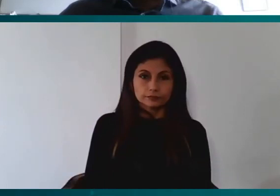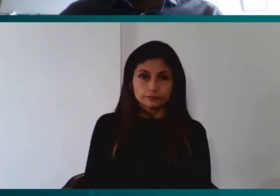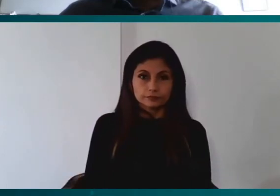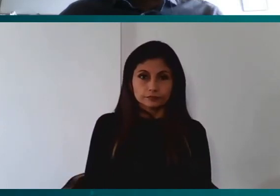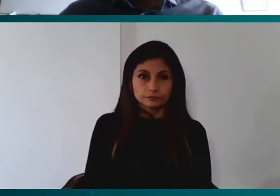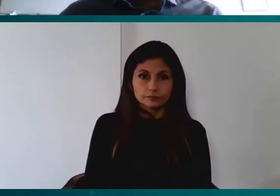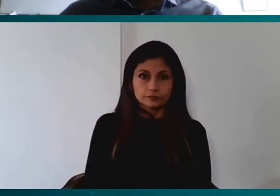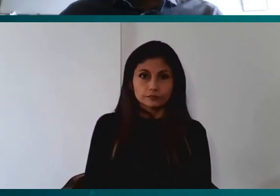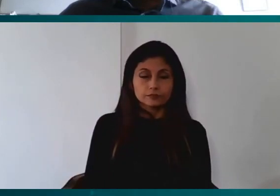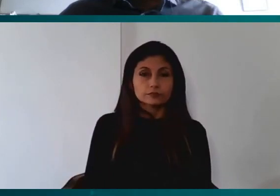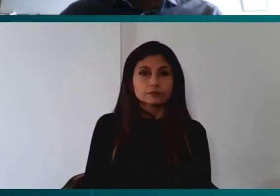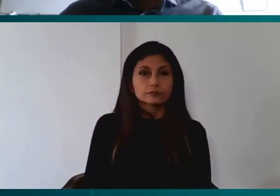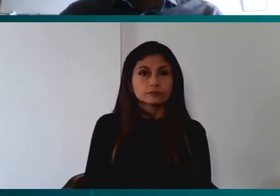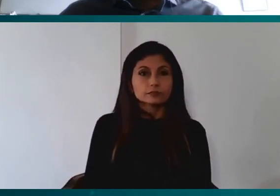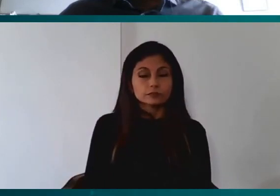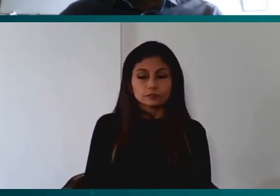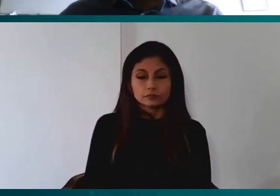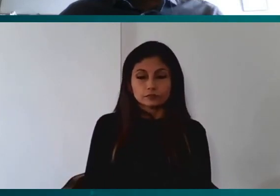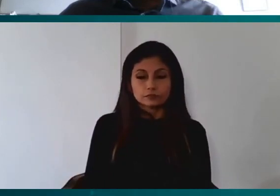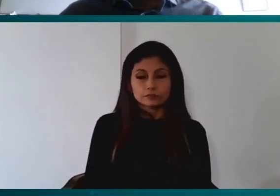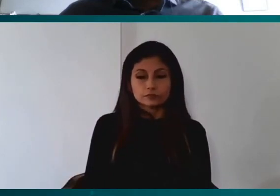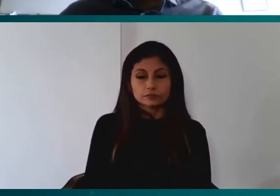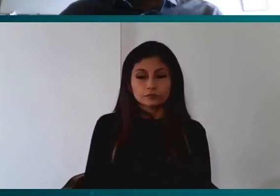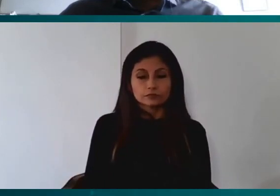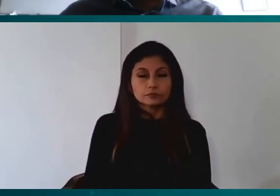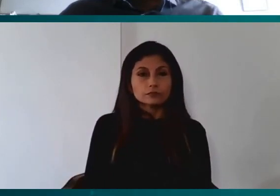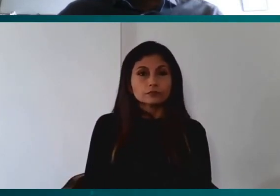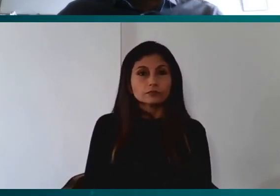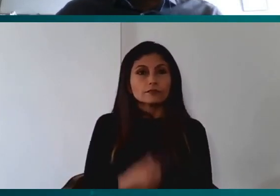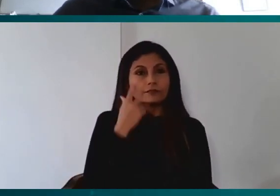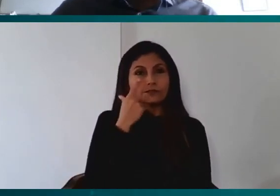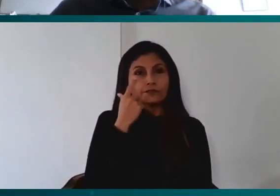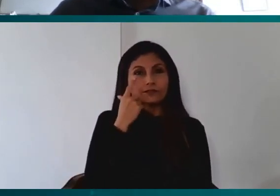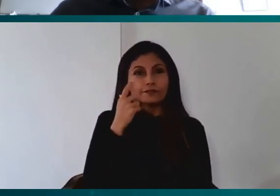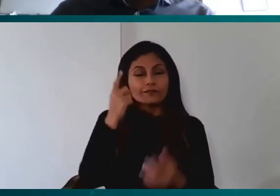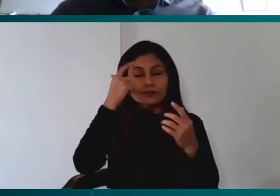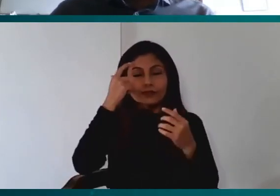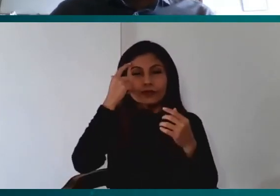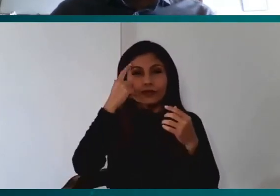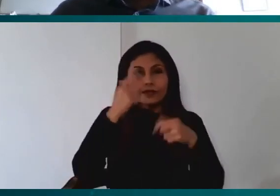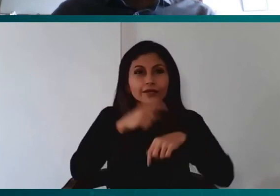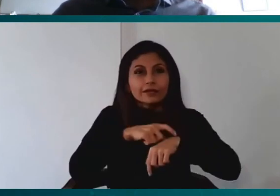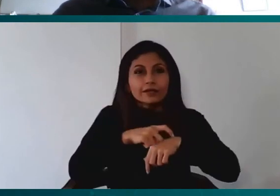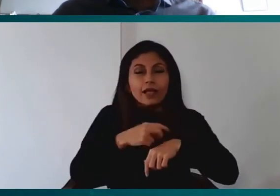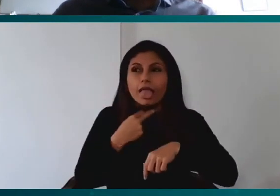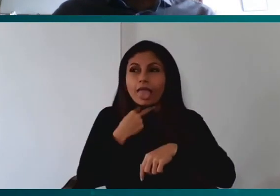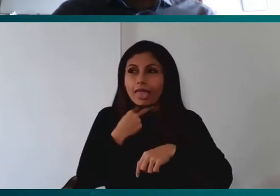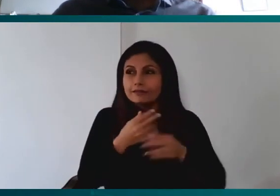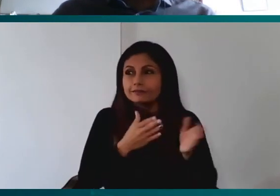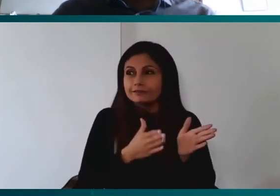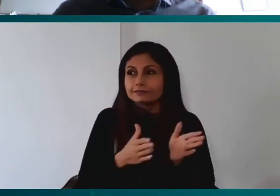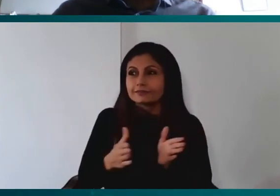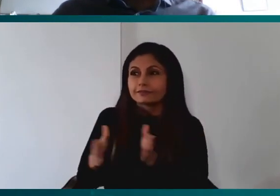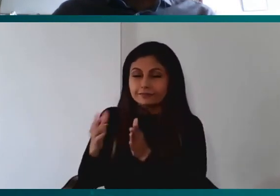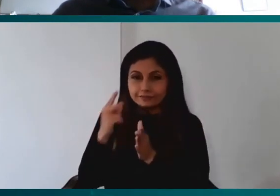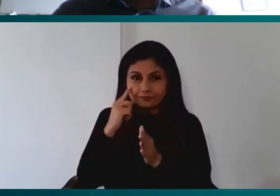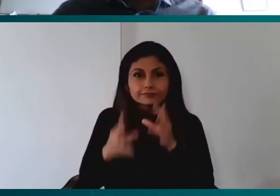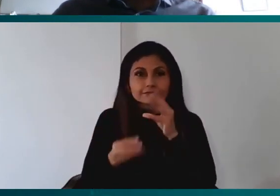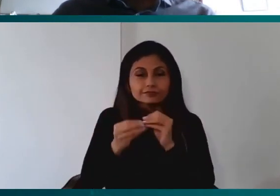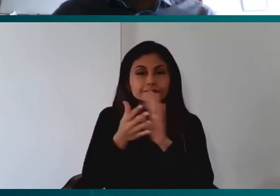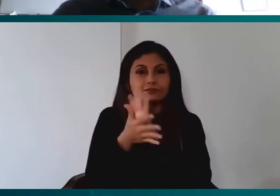Esa es otra cosa. Curiosamente terminaron pensando en el tiempo y terminó un poquito más corta.